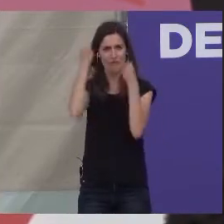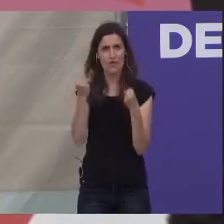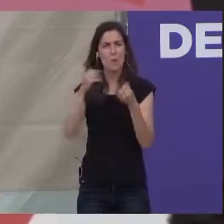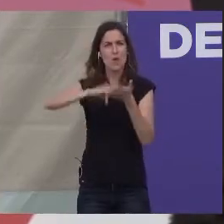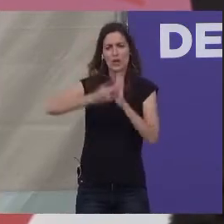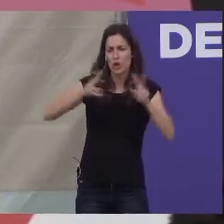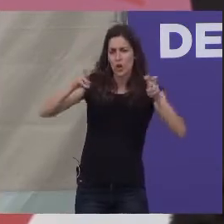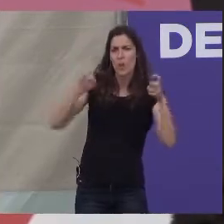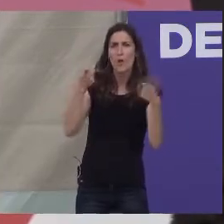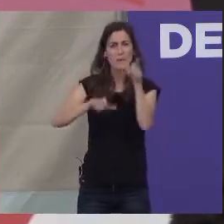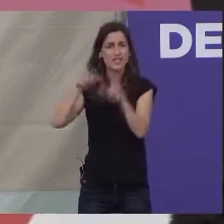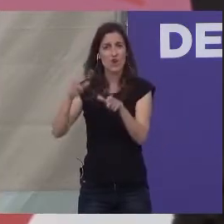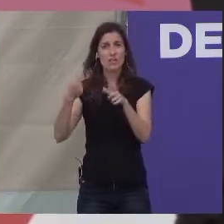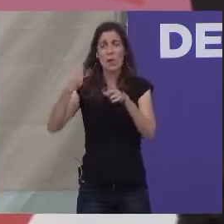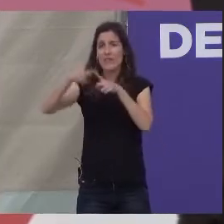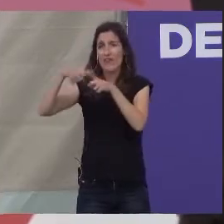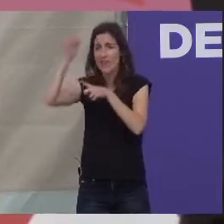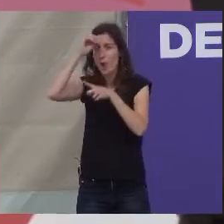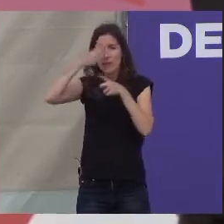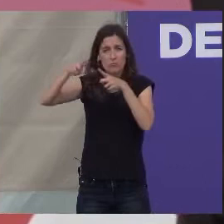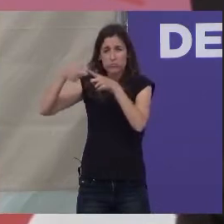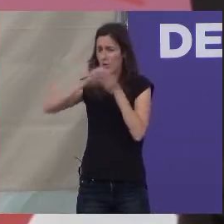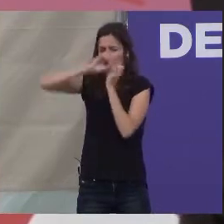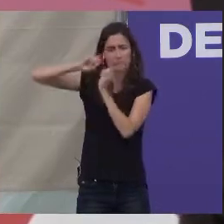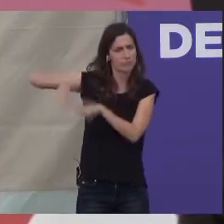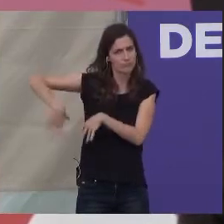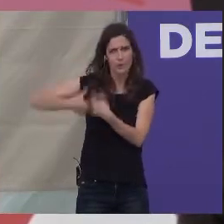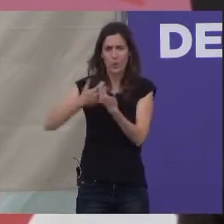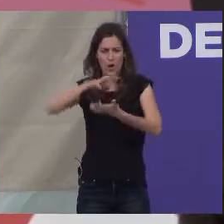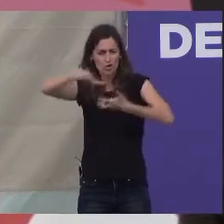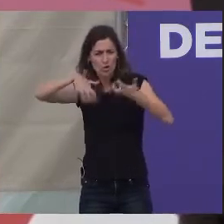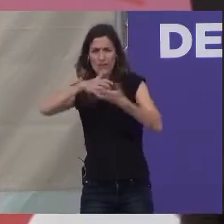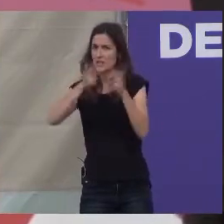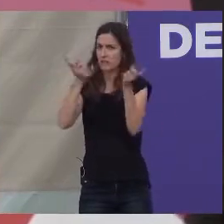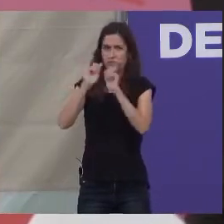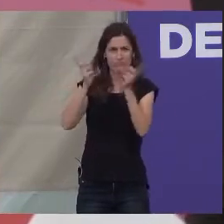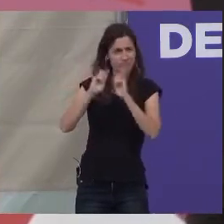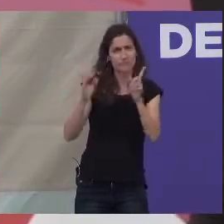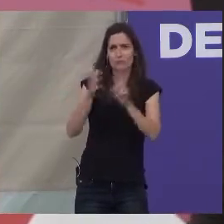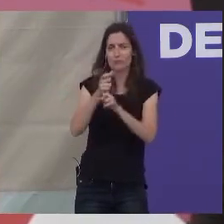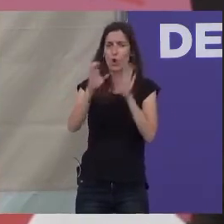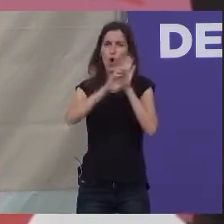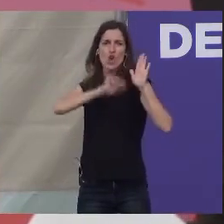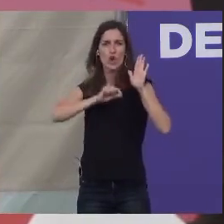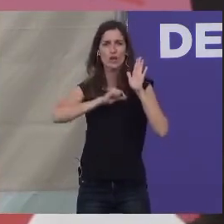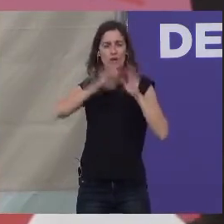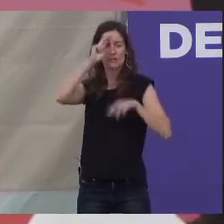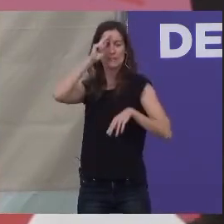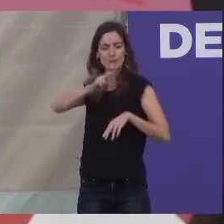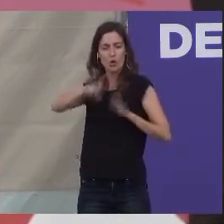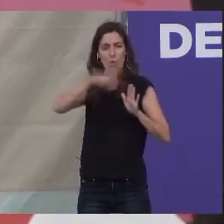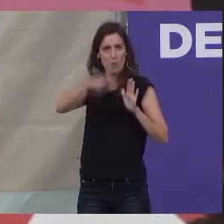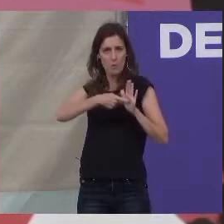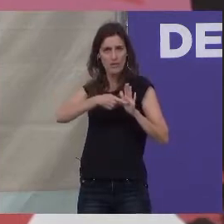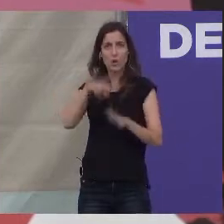que, dejando a un lado sus diferencias, dirimiendo las controversias con todas las garantías y respetando escrupulosamente el Código Ético, vayamos a una